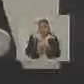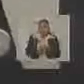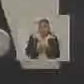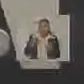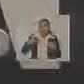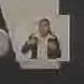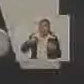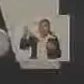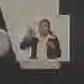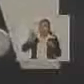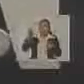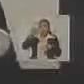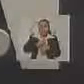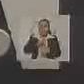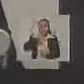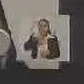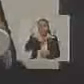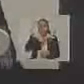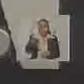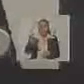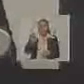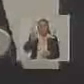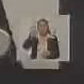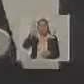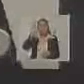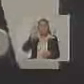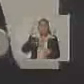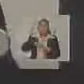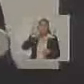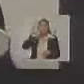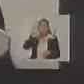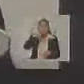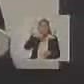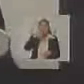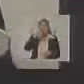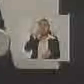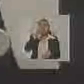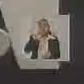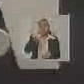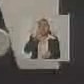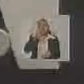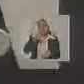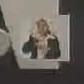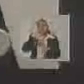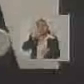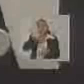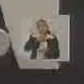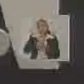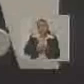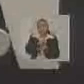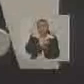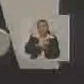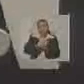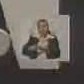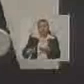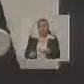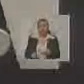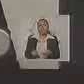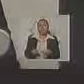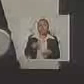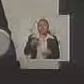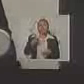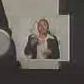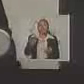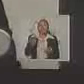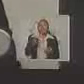la autoridad. Tienen la posibilidad de elegir entre más corrupción o apego a la ley y resultados. Lo que está en juego, vecinas